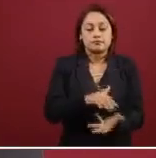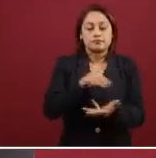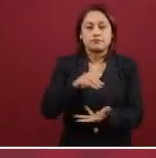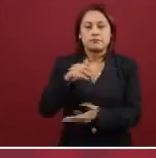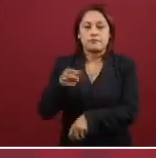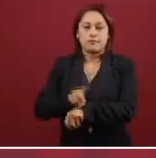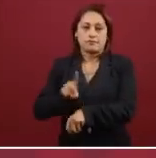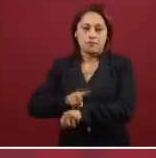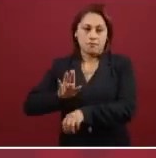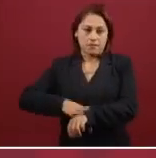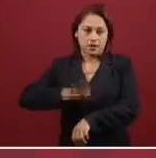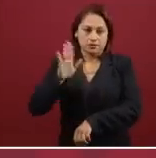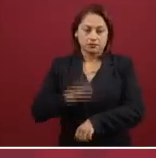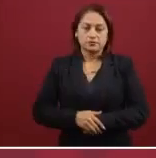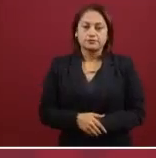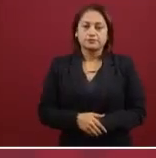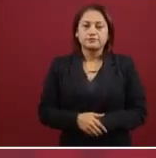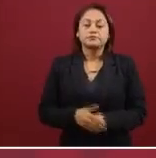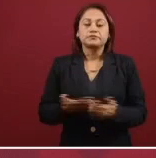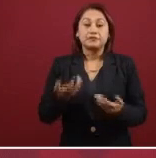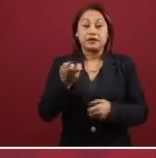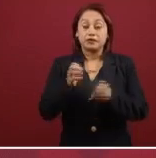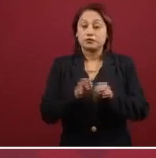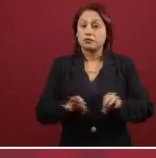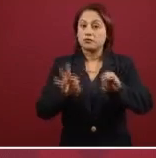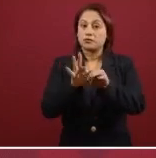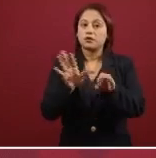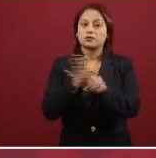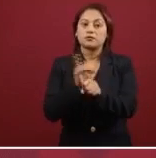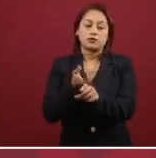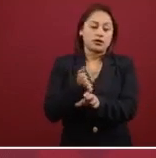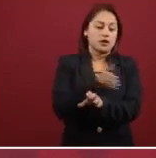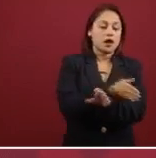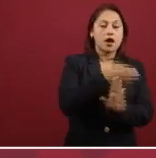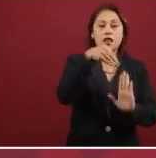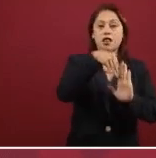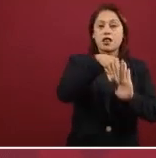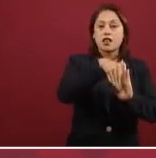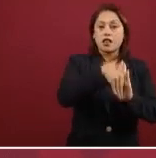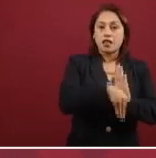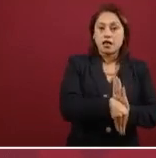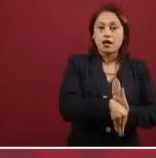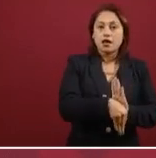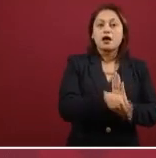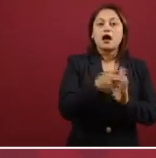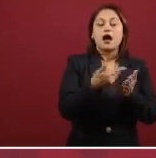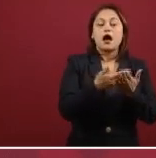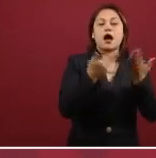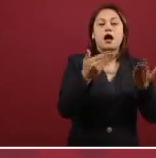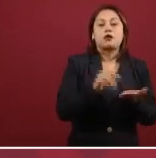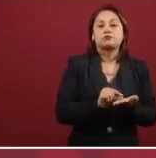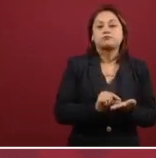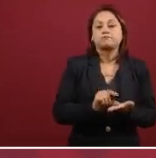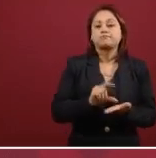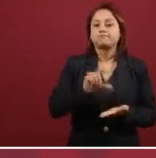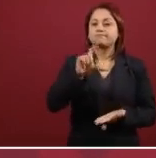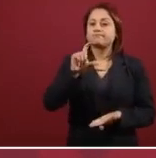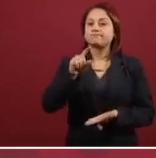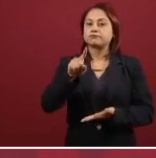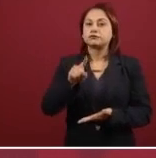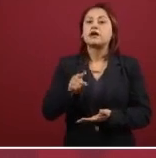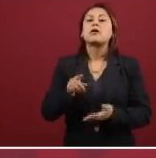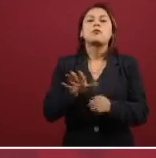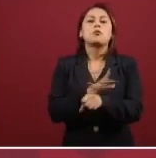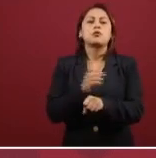esto fundamentalmente porque a partir de la caída se incrementó de manera importante los mantenimientos a los pozos,